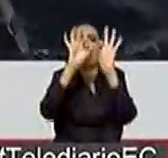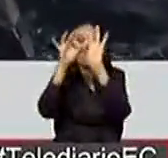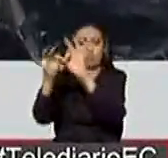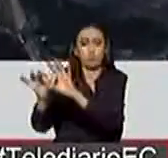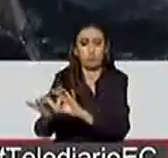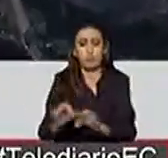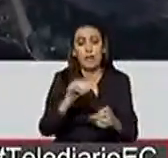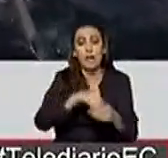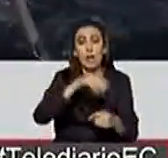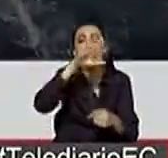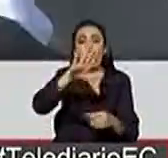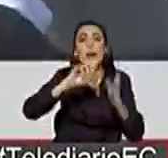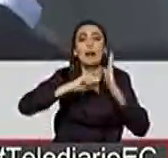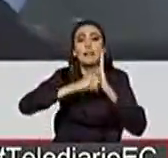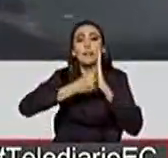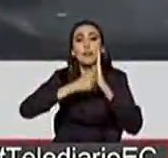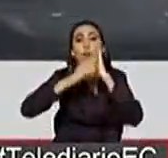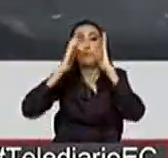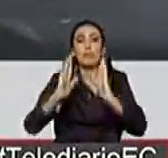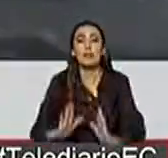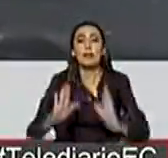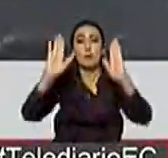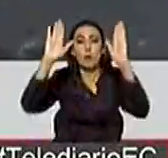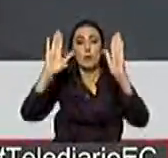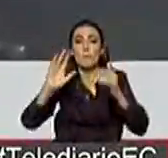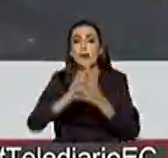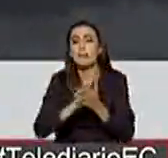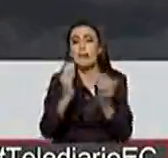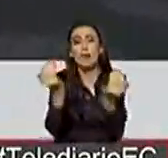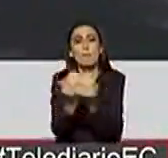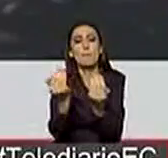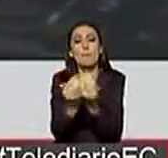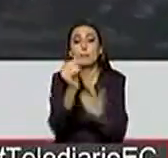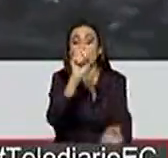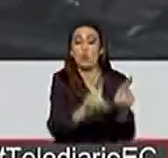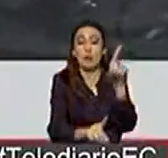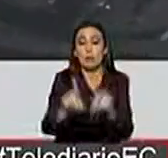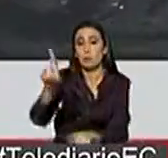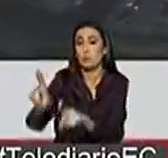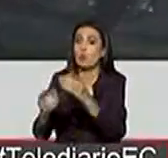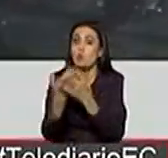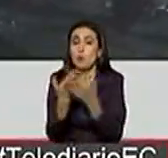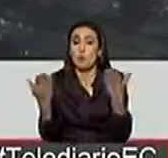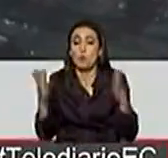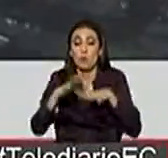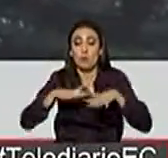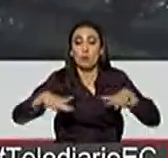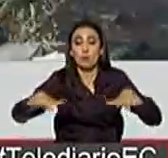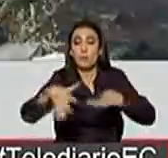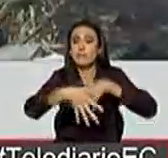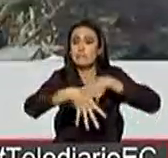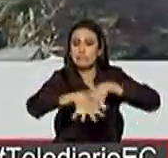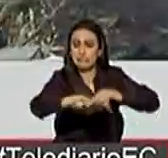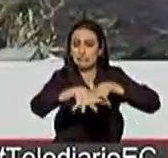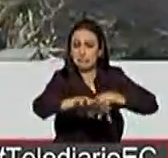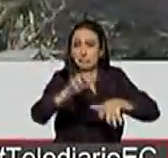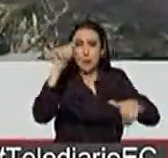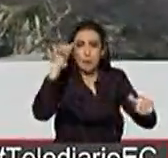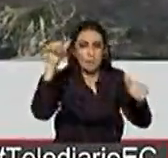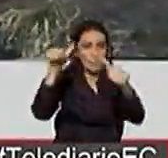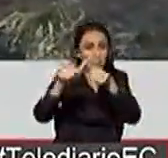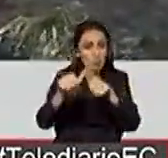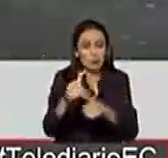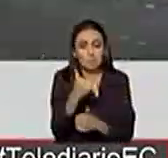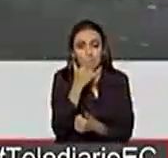exteriores de la contraloría para levantar llantas alambres y la cantidad de basura que dejó este episodio oscuro en la historia de la